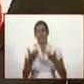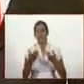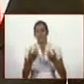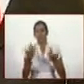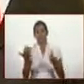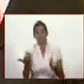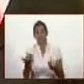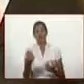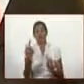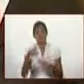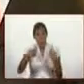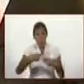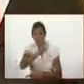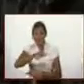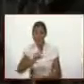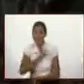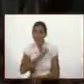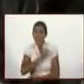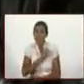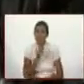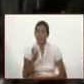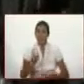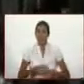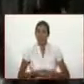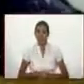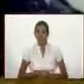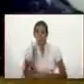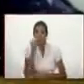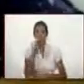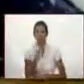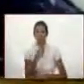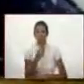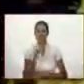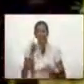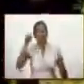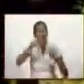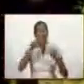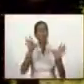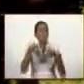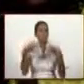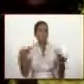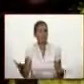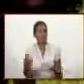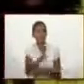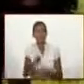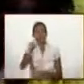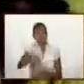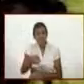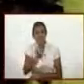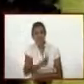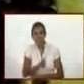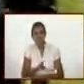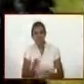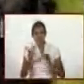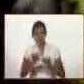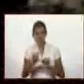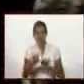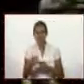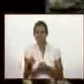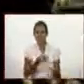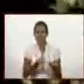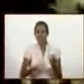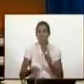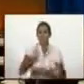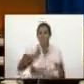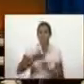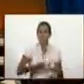causara zozobra en la sociedad venezolana. García aseguró que el objetivo de este grupo era utilizar el territorio venezolano como ruta para operaciones del